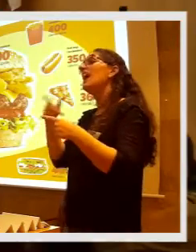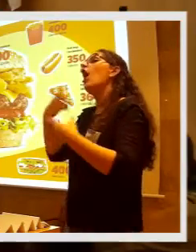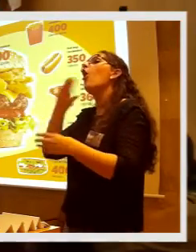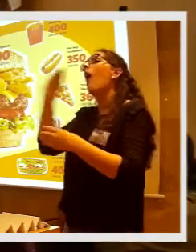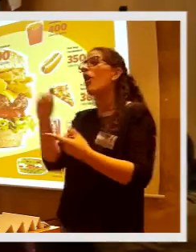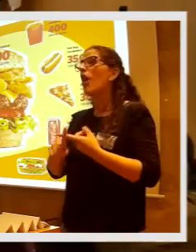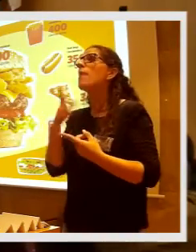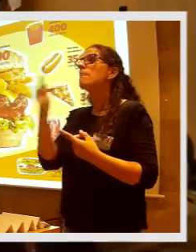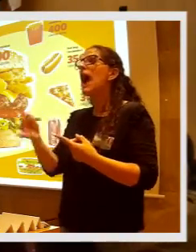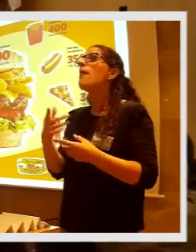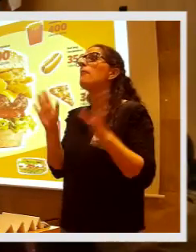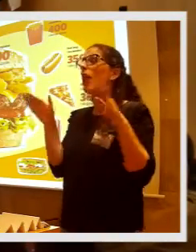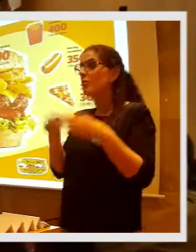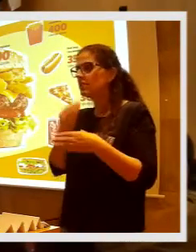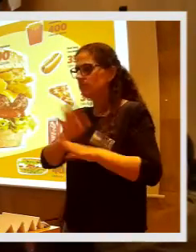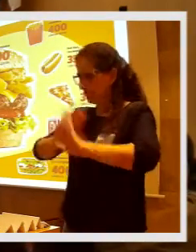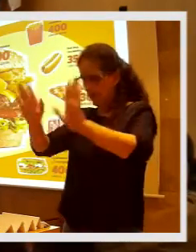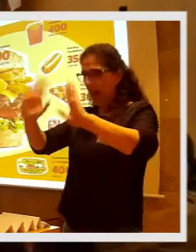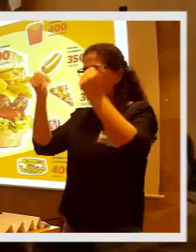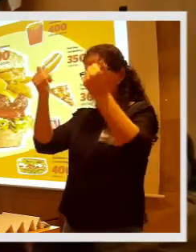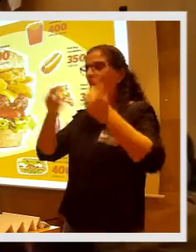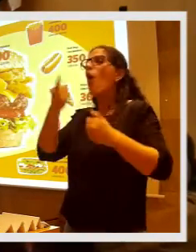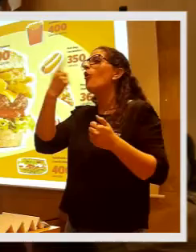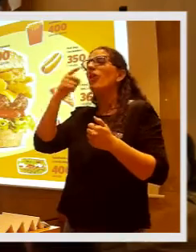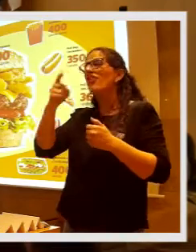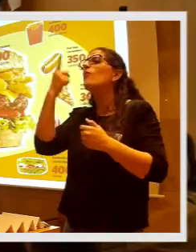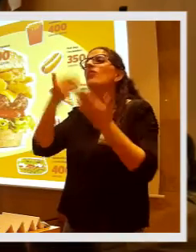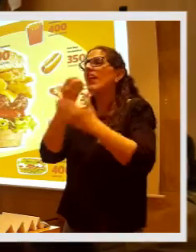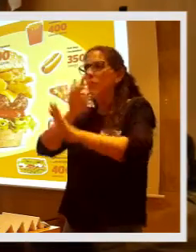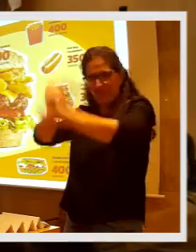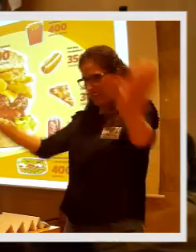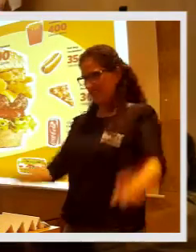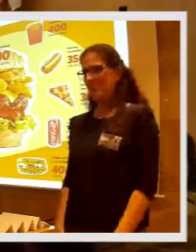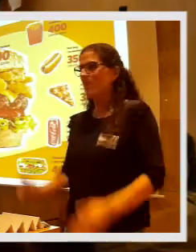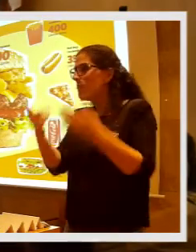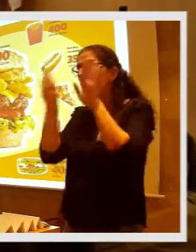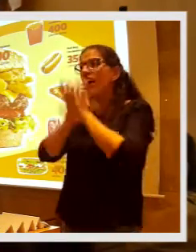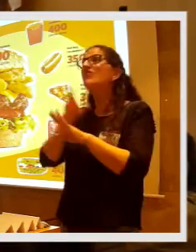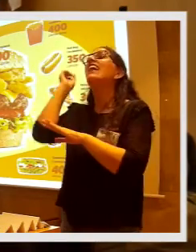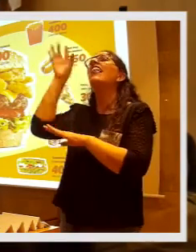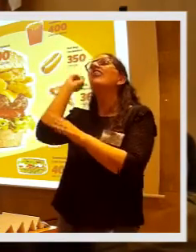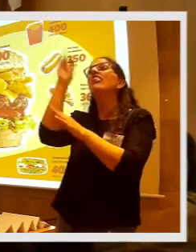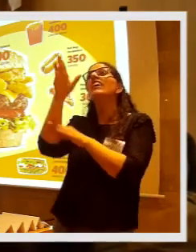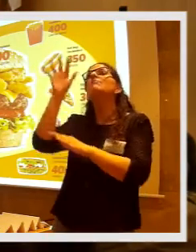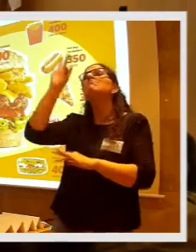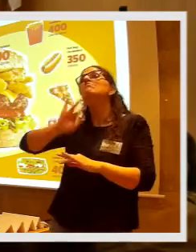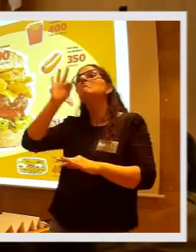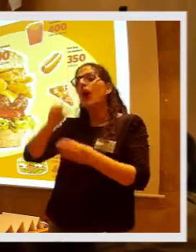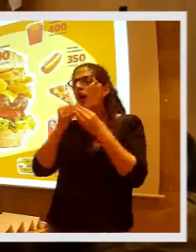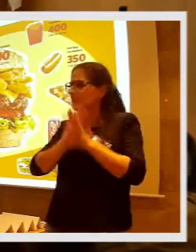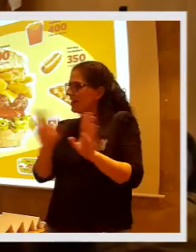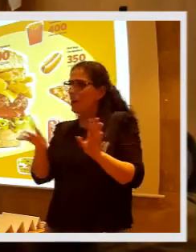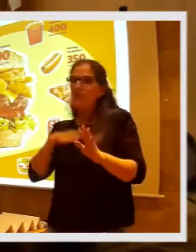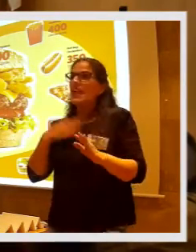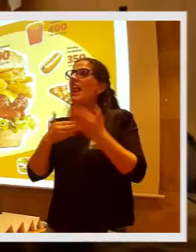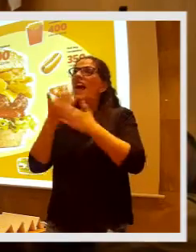palomitas de maíz, estamos tomando ya todas las calorías de más de un día. Más de 1.300 calorías en total. Por tanto, esas cosas